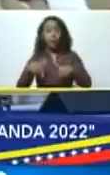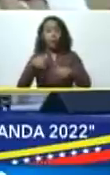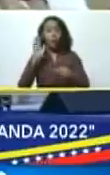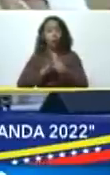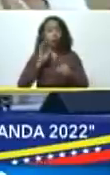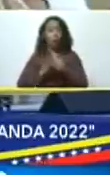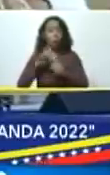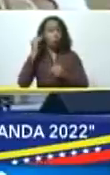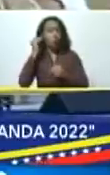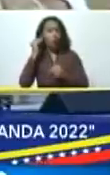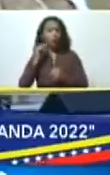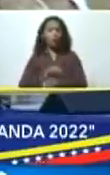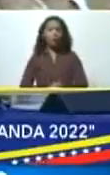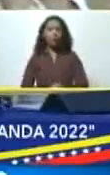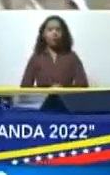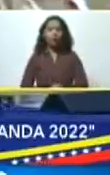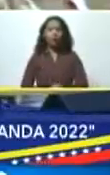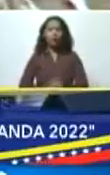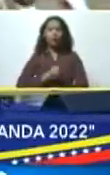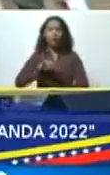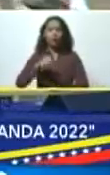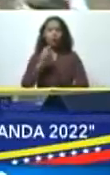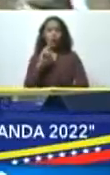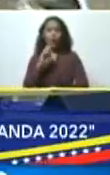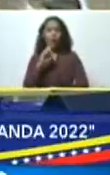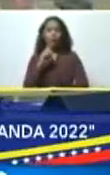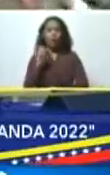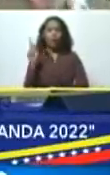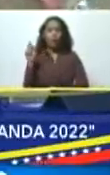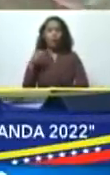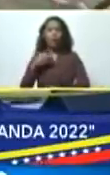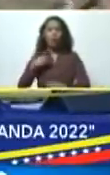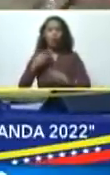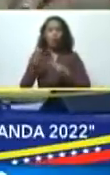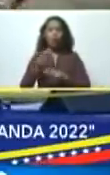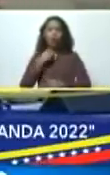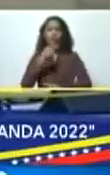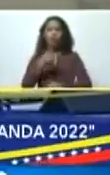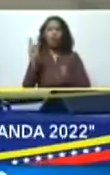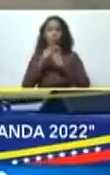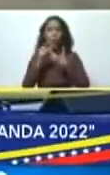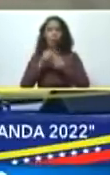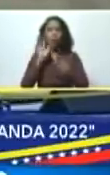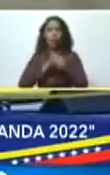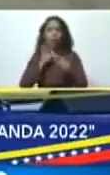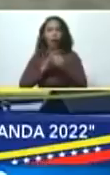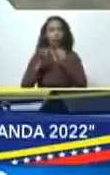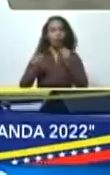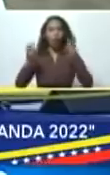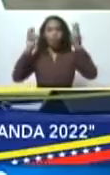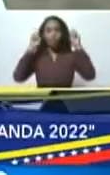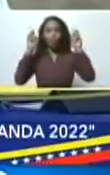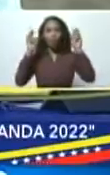cantante recia, al que le doy la voz, la palabra y el canto con el tema